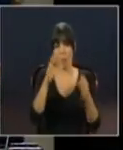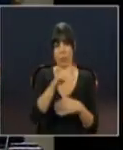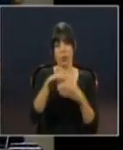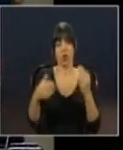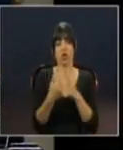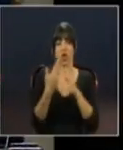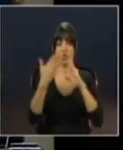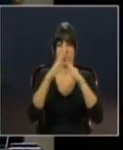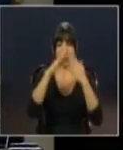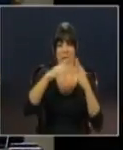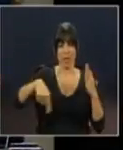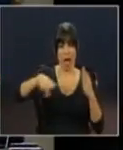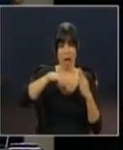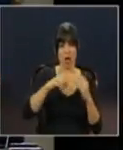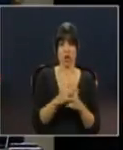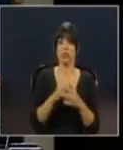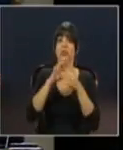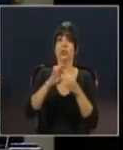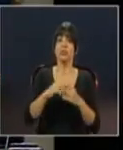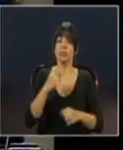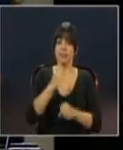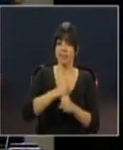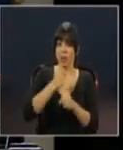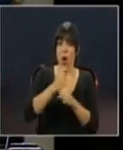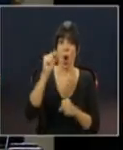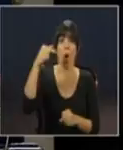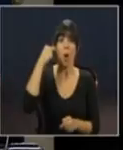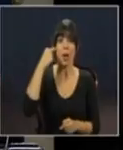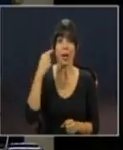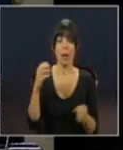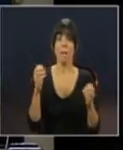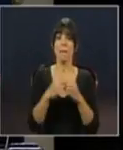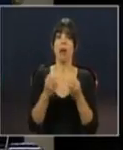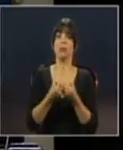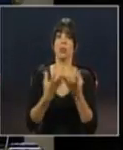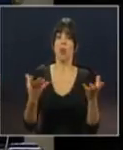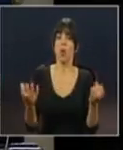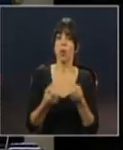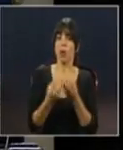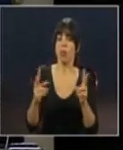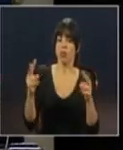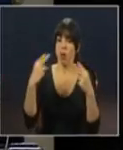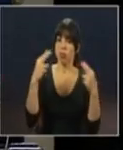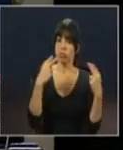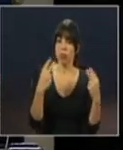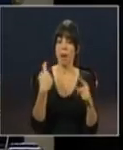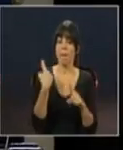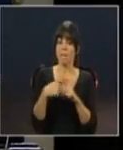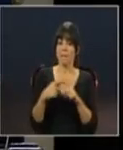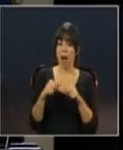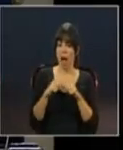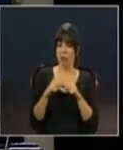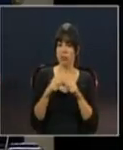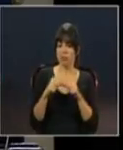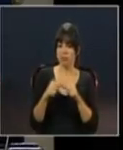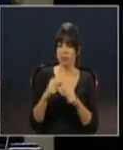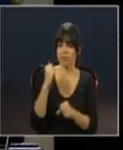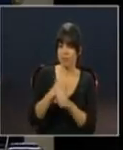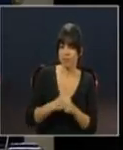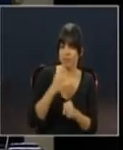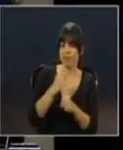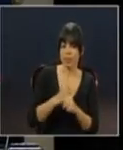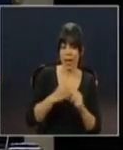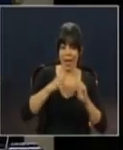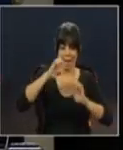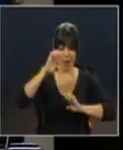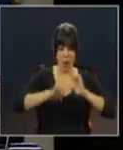consecuencia, la gestión de gobierno no solo es cada vez más pública, sino que está sujeta a un permanente ejercicio de